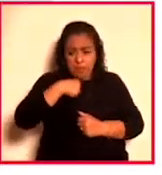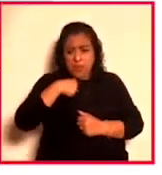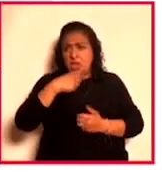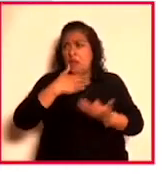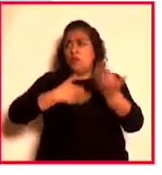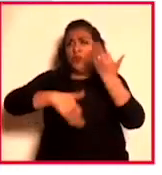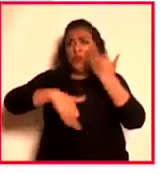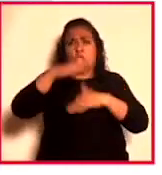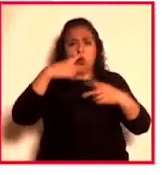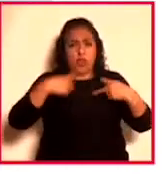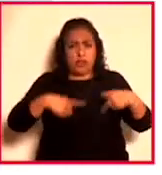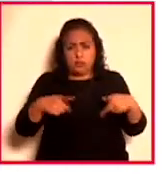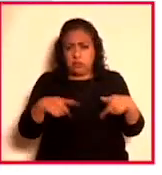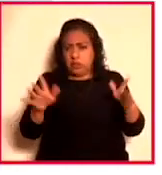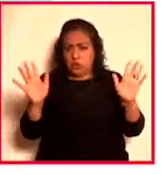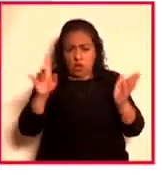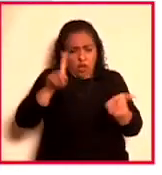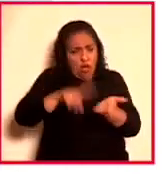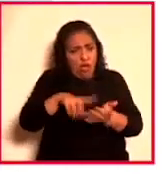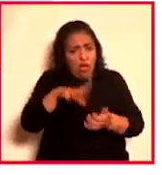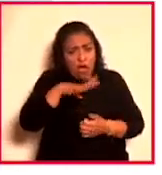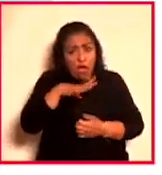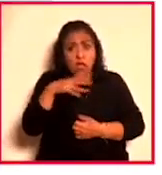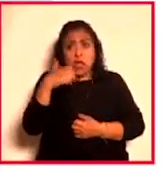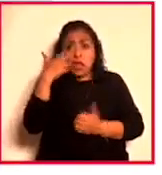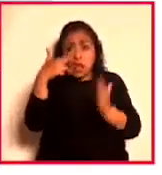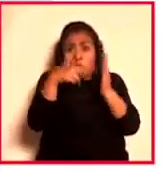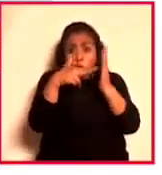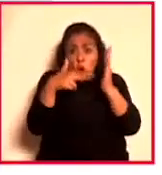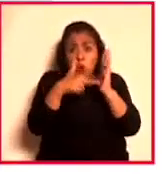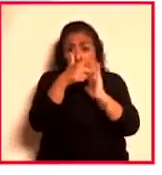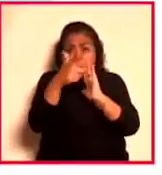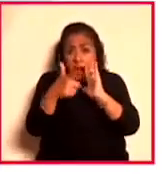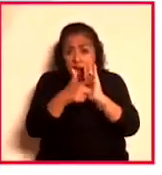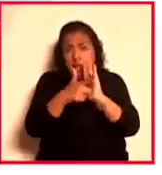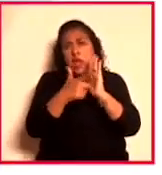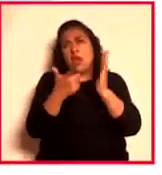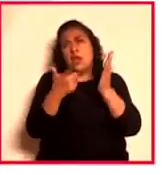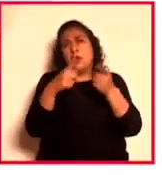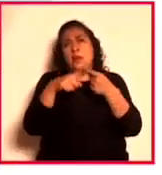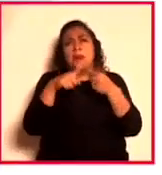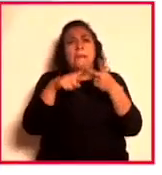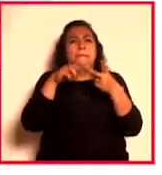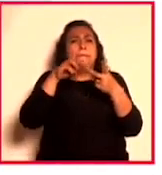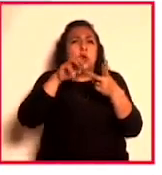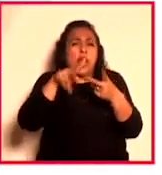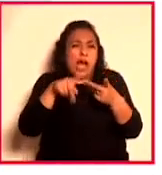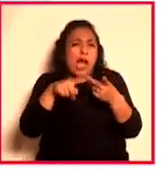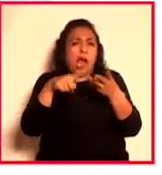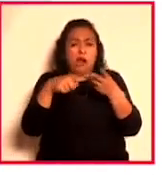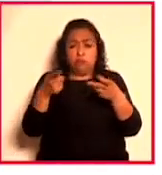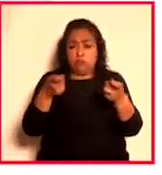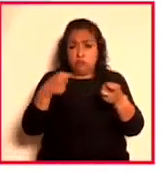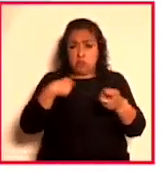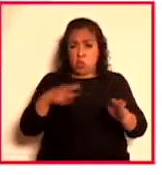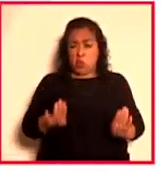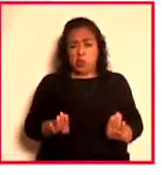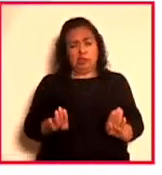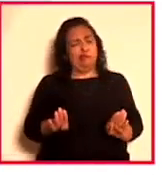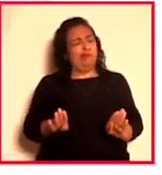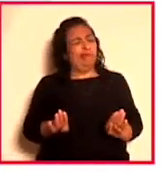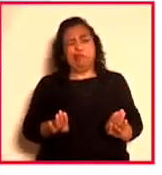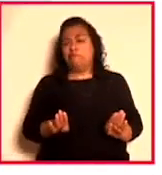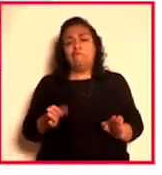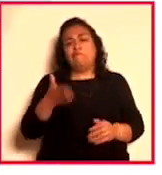personas. Pretender que las normas jurídicas o las morales o las rigen nuestra conducta me parece de una